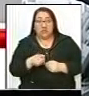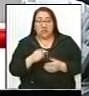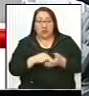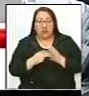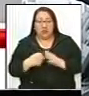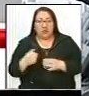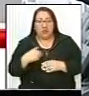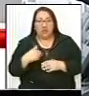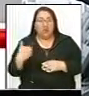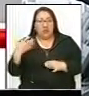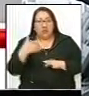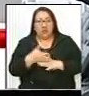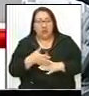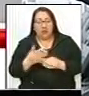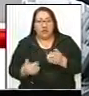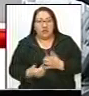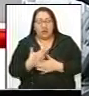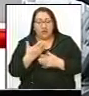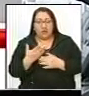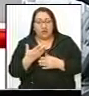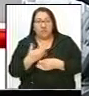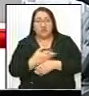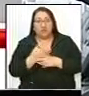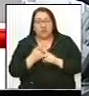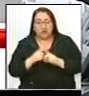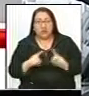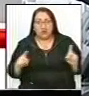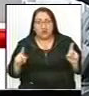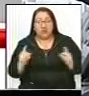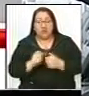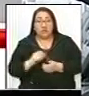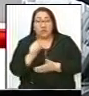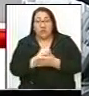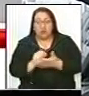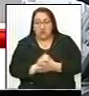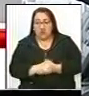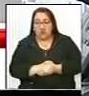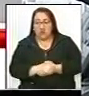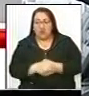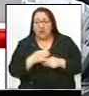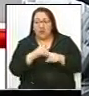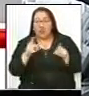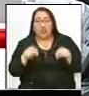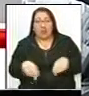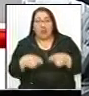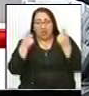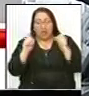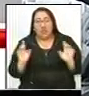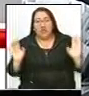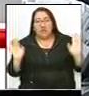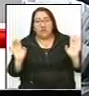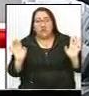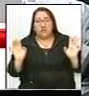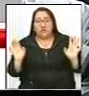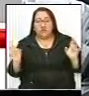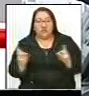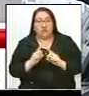Si vamos por una forma diferente de contratar, ellos tienen que estar de acuerdo. O